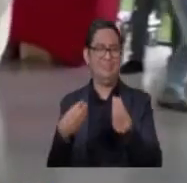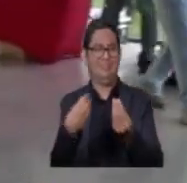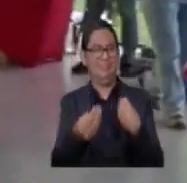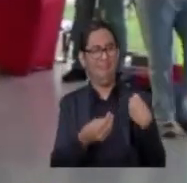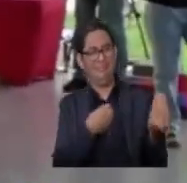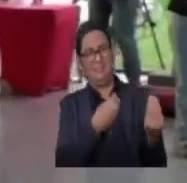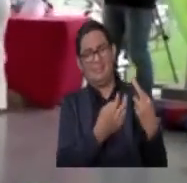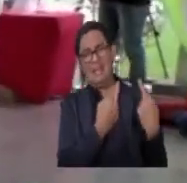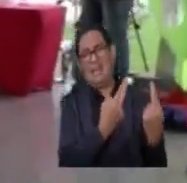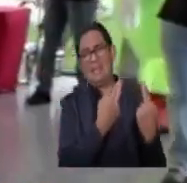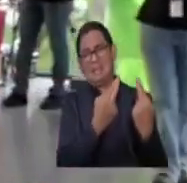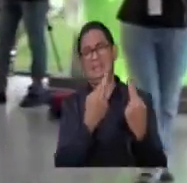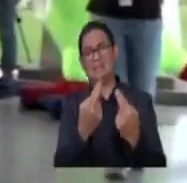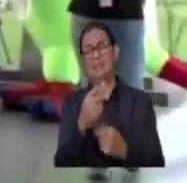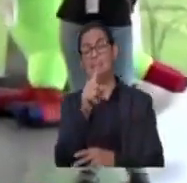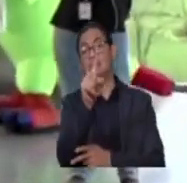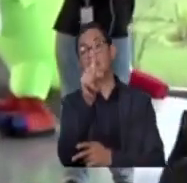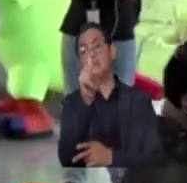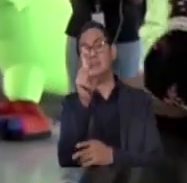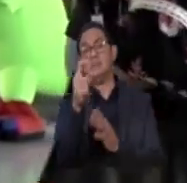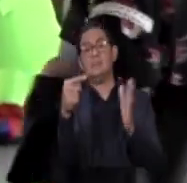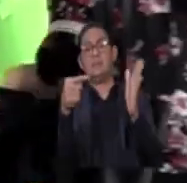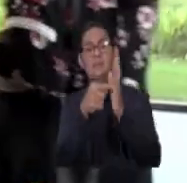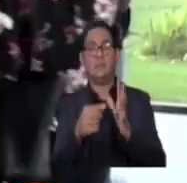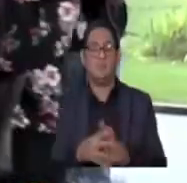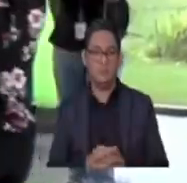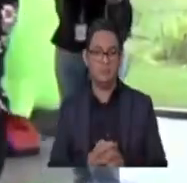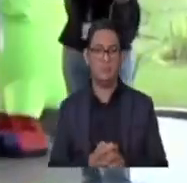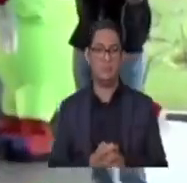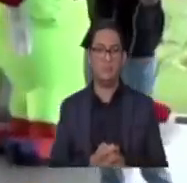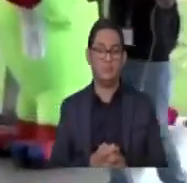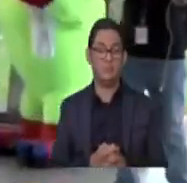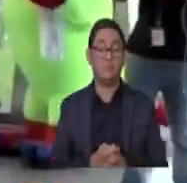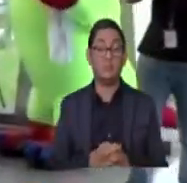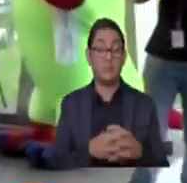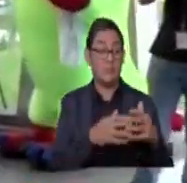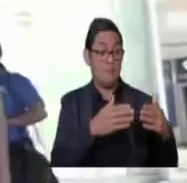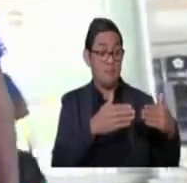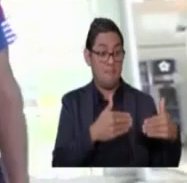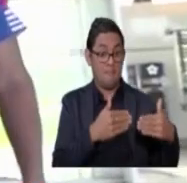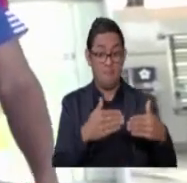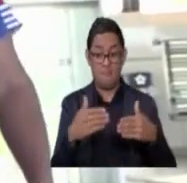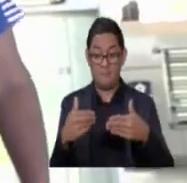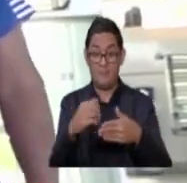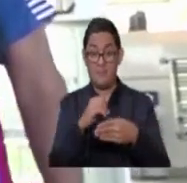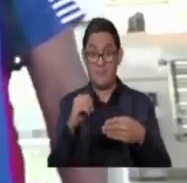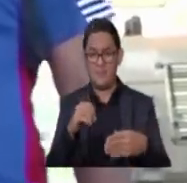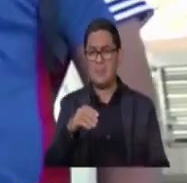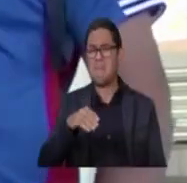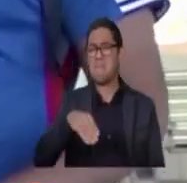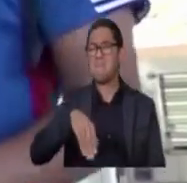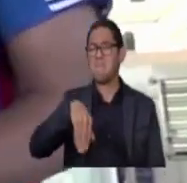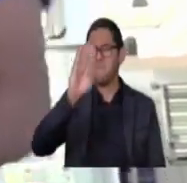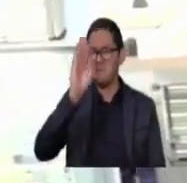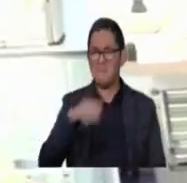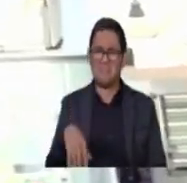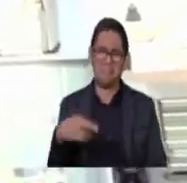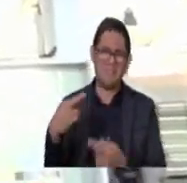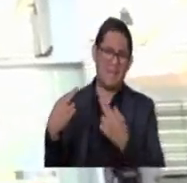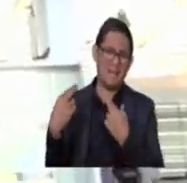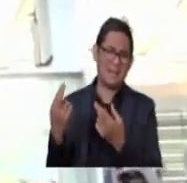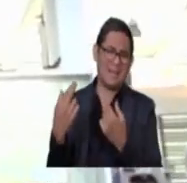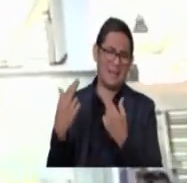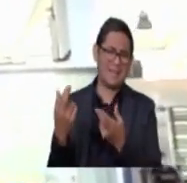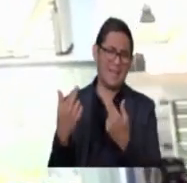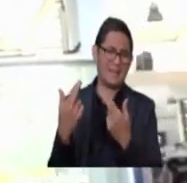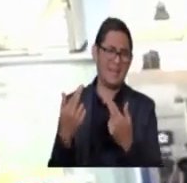cien mil pantallas faciales siendo la provincia de panamá y panamá oeste donde más se han entregado